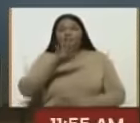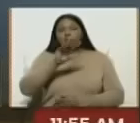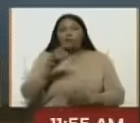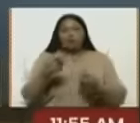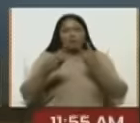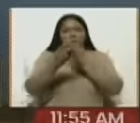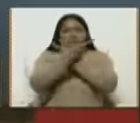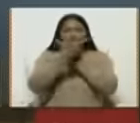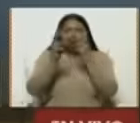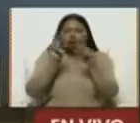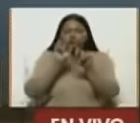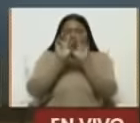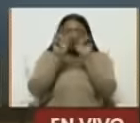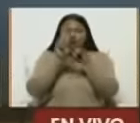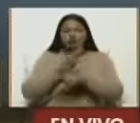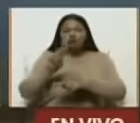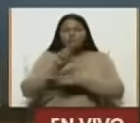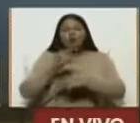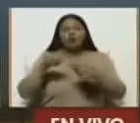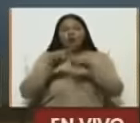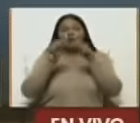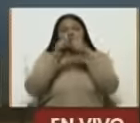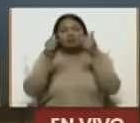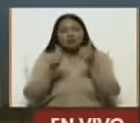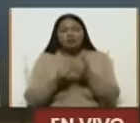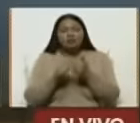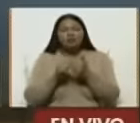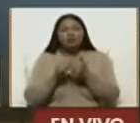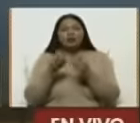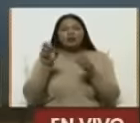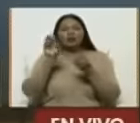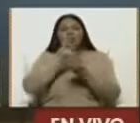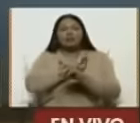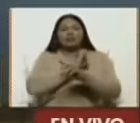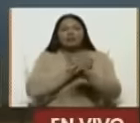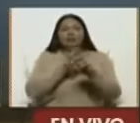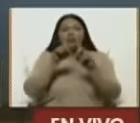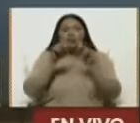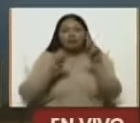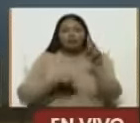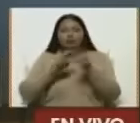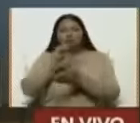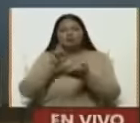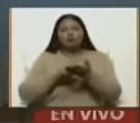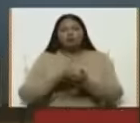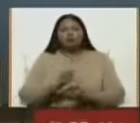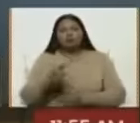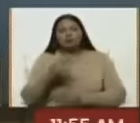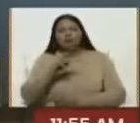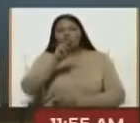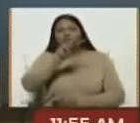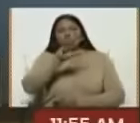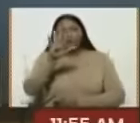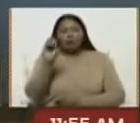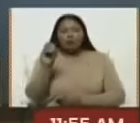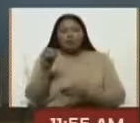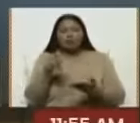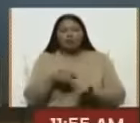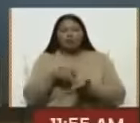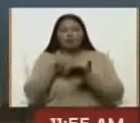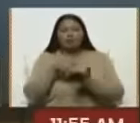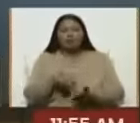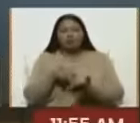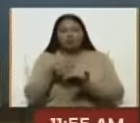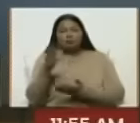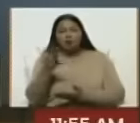también utilizados para el Sistema Eléctrico Nacional, aproximadamente 250 lingotes de aluminio con un peso